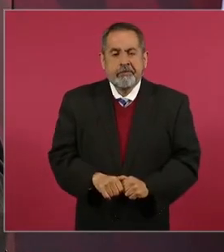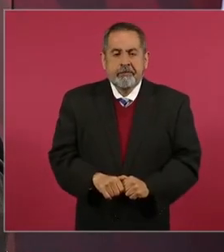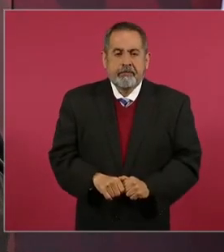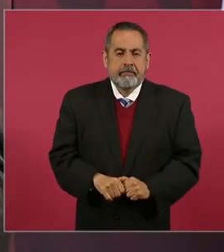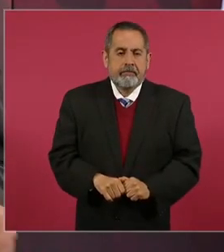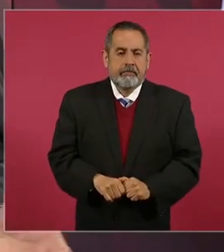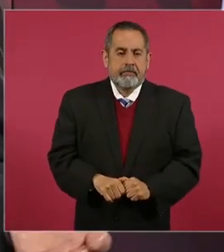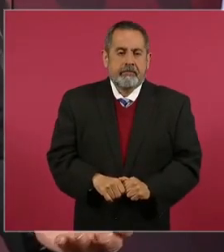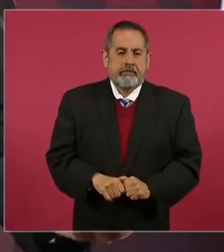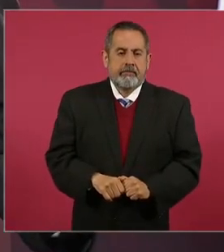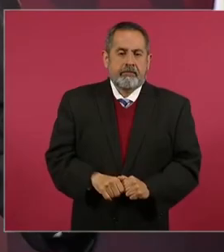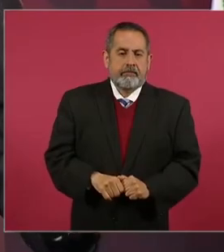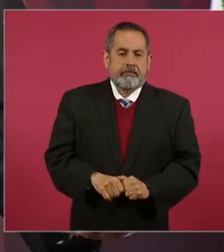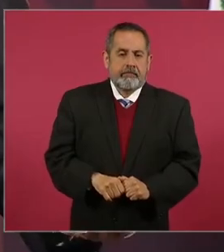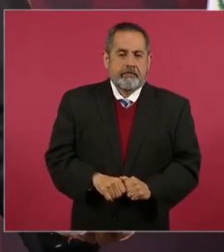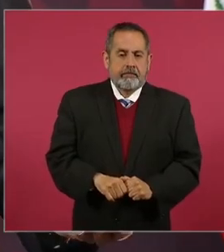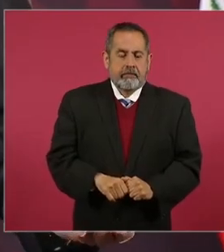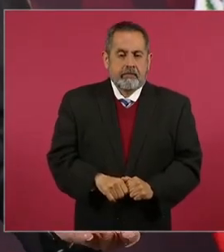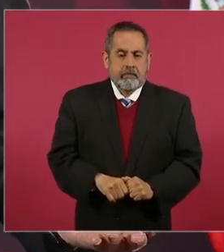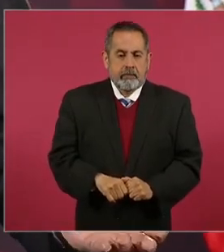Entonces,